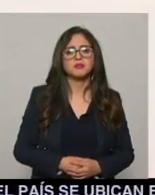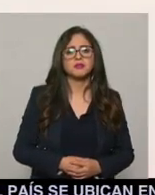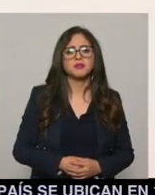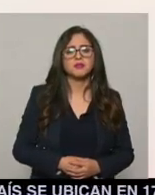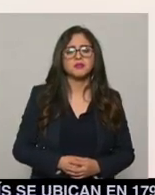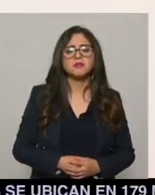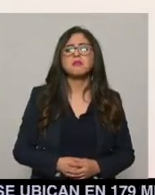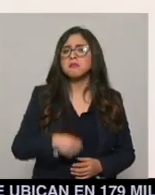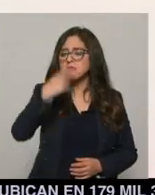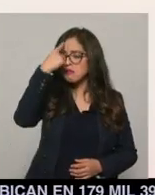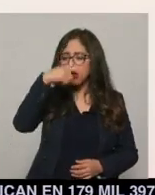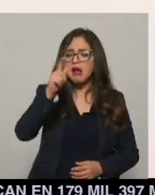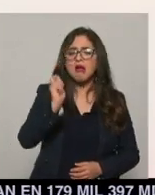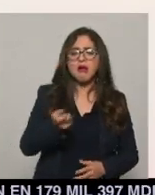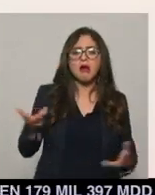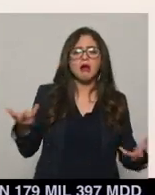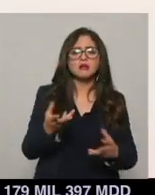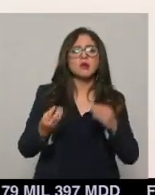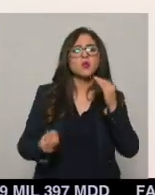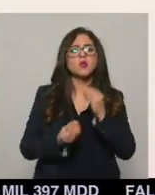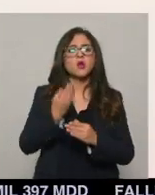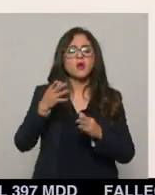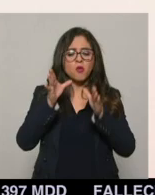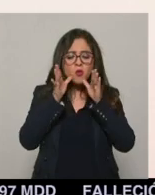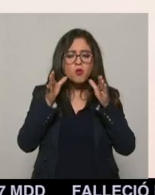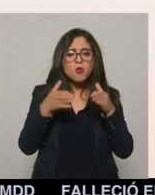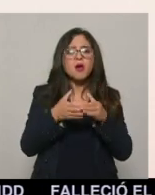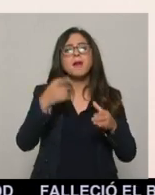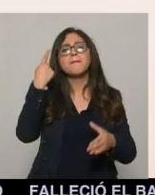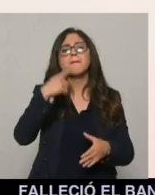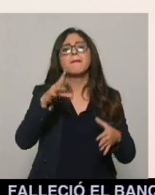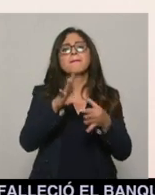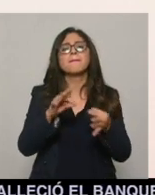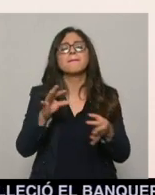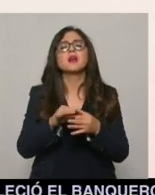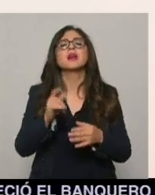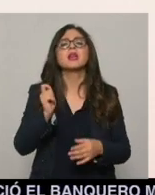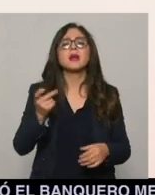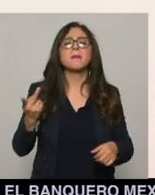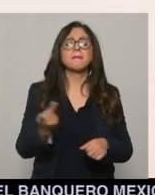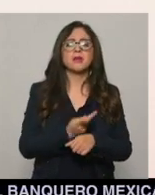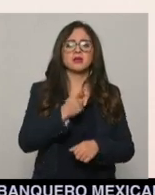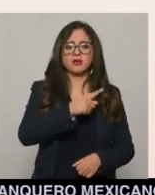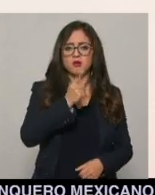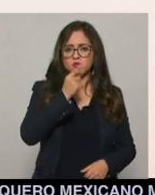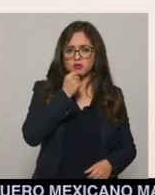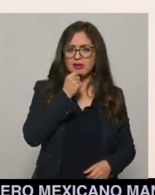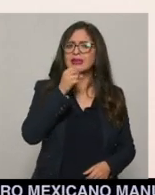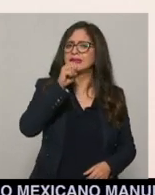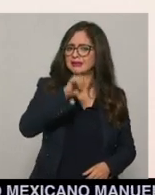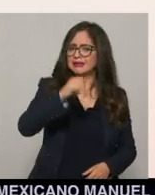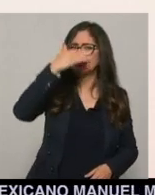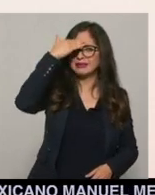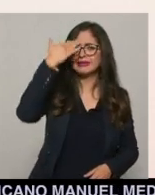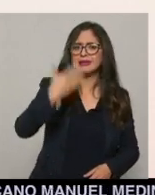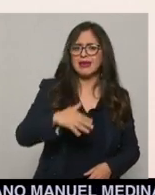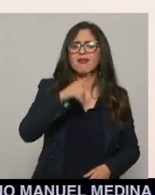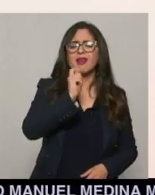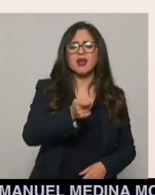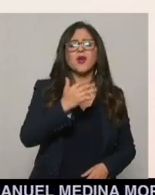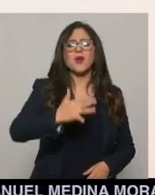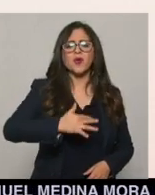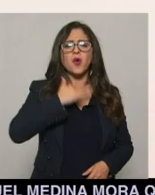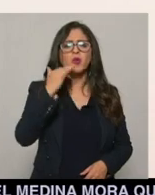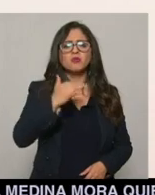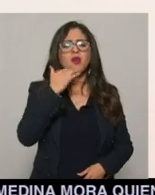y decir, bueno, pues vamos a investigar qué está pasando con la policía. Los diagnósticos ya están hechos. Es decir, se sabe la corrupción y se sabe la podredumbre que